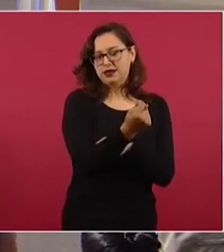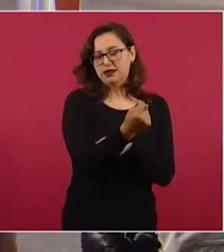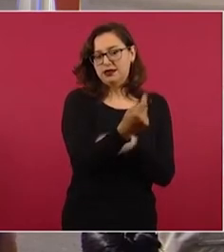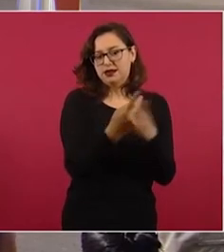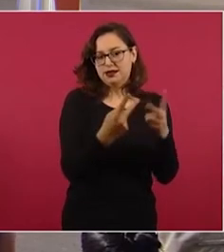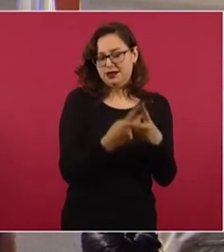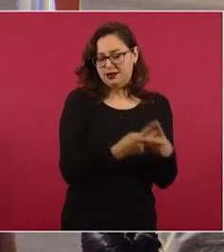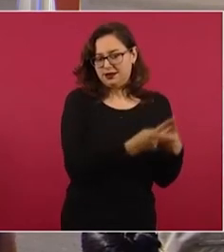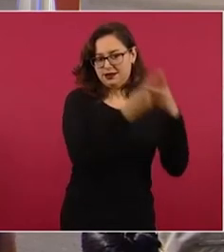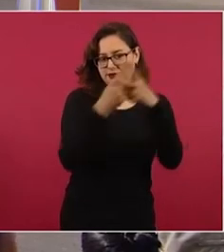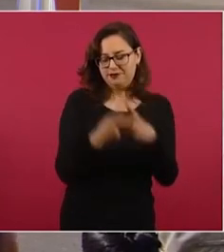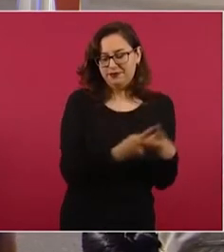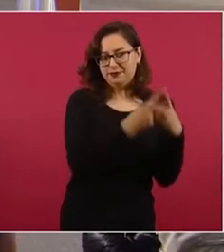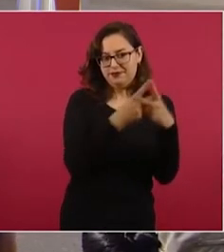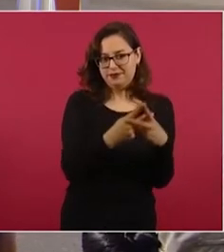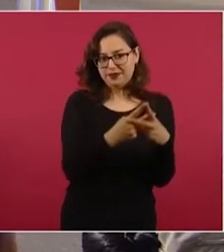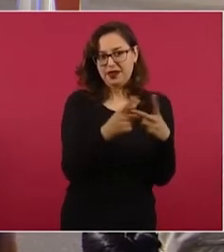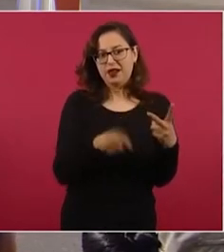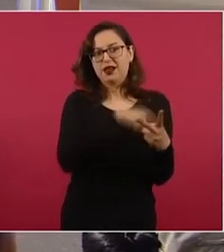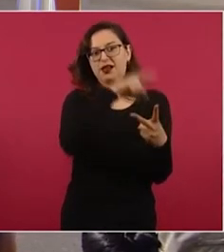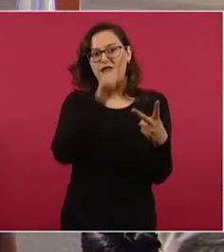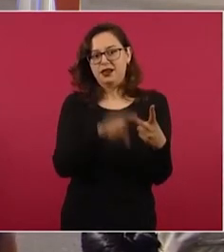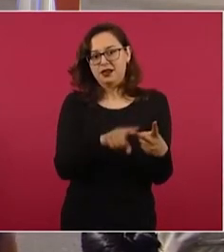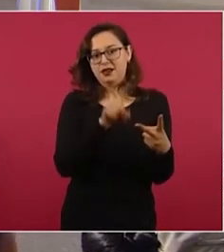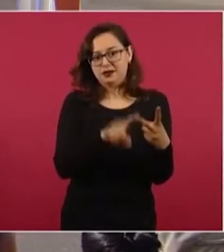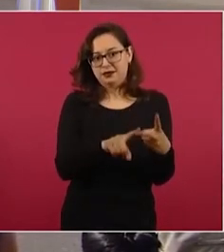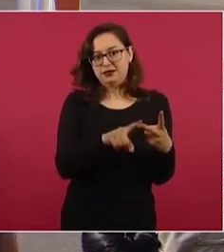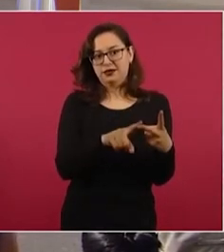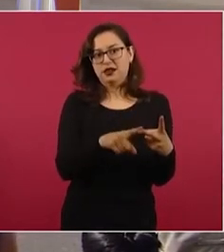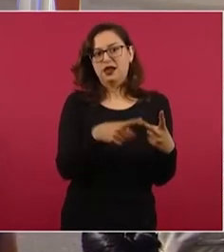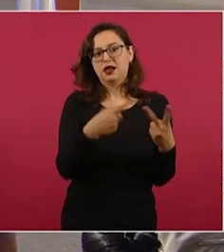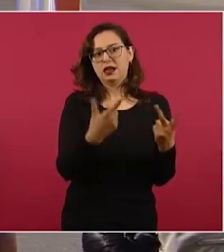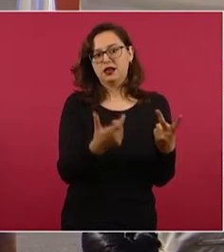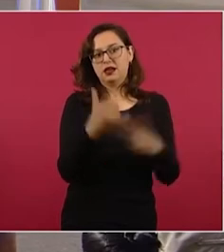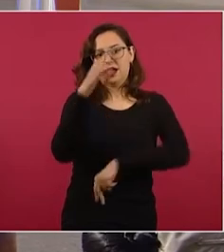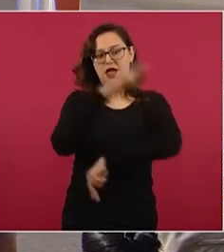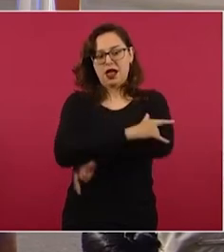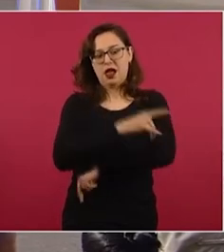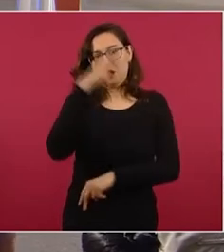que significó el pago de impuestos.